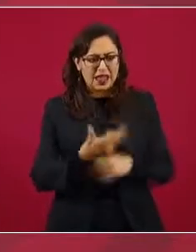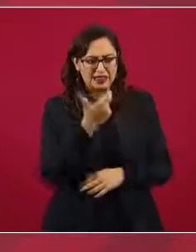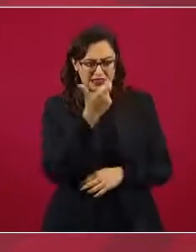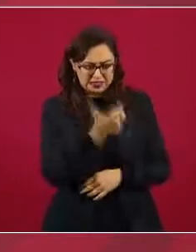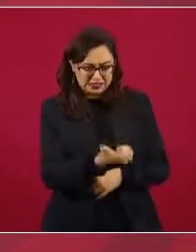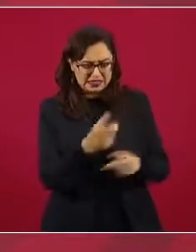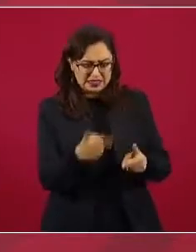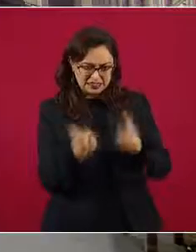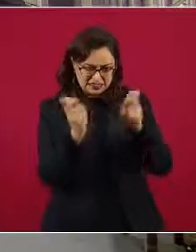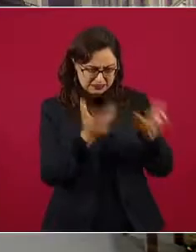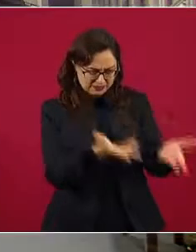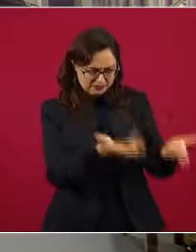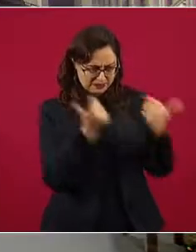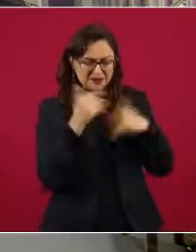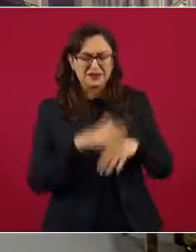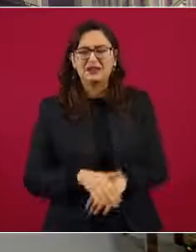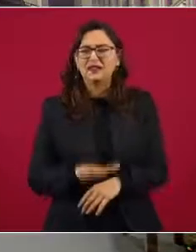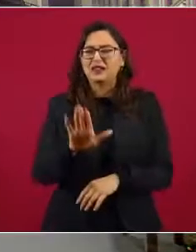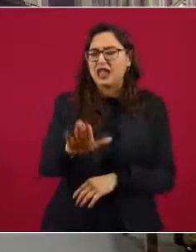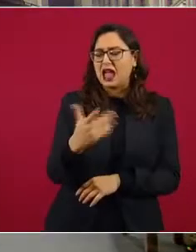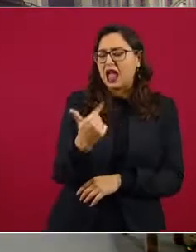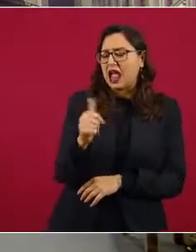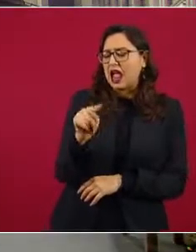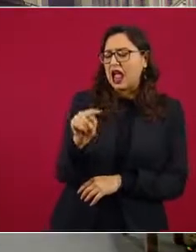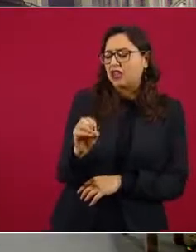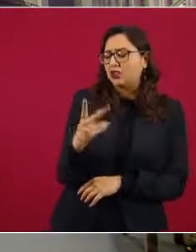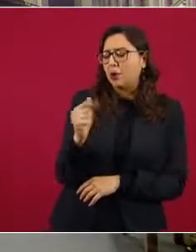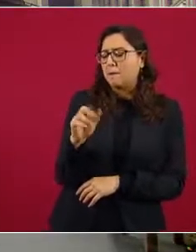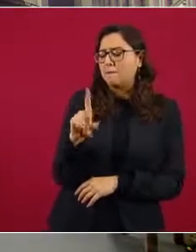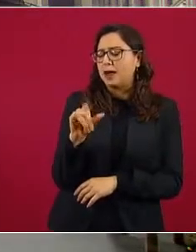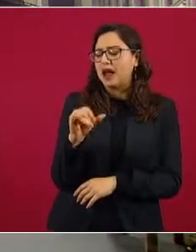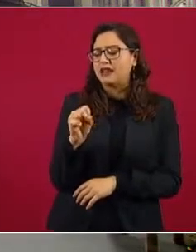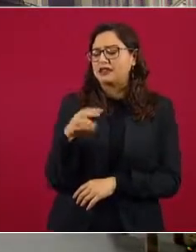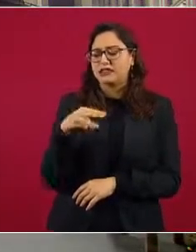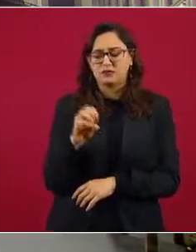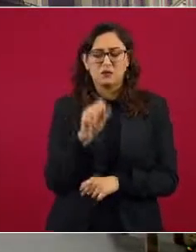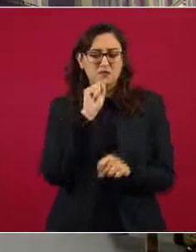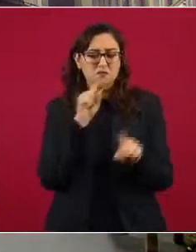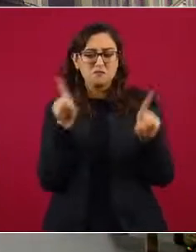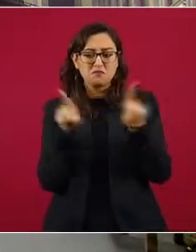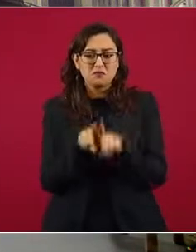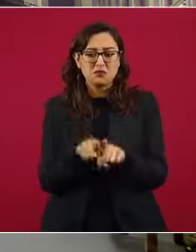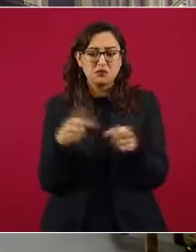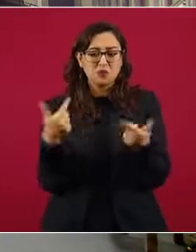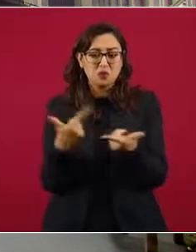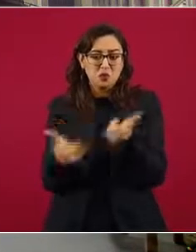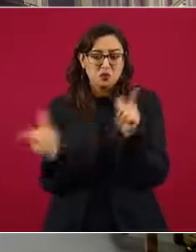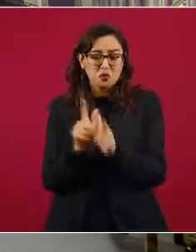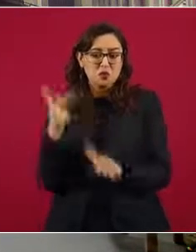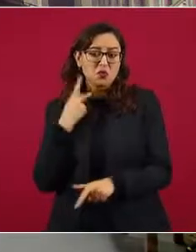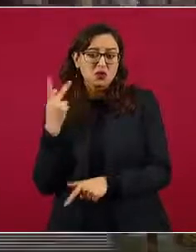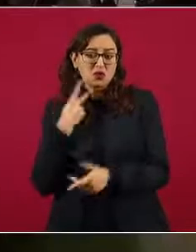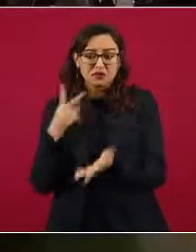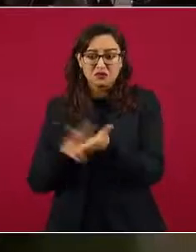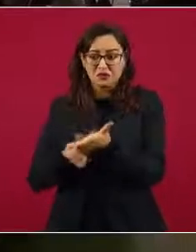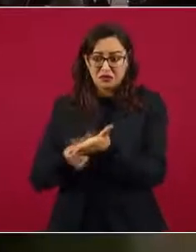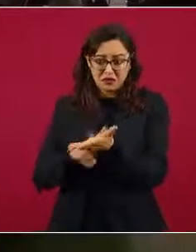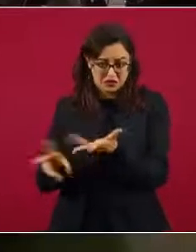del gatopardismo no es lo mismo que hace el Verde, o sea, irse con el mejor postor. No me meto en eso, es otra